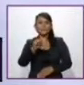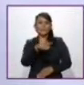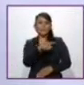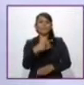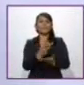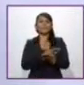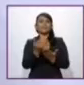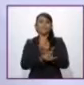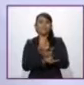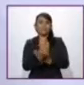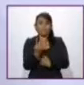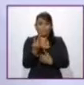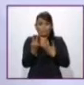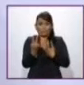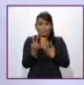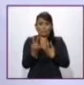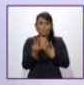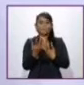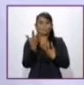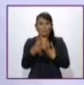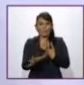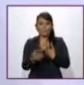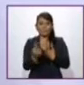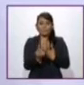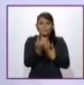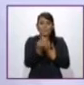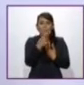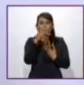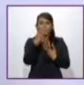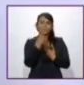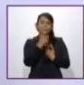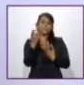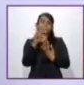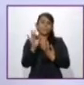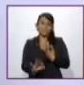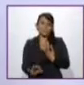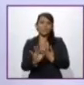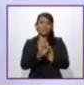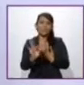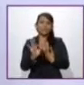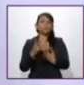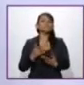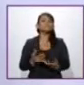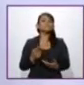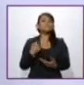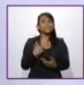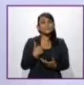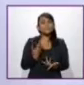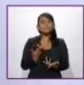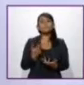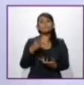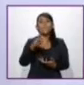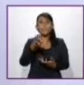proyectos, son 10. Y solo uno es viable de realizarse al 100% y es el del PES, porque es un proyecto a